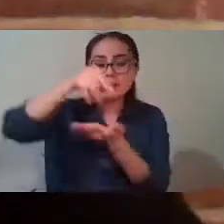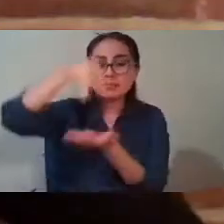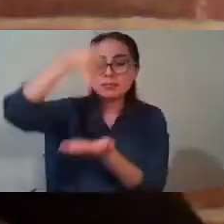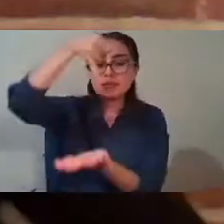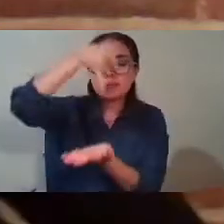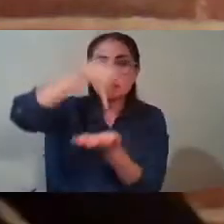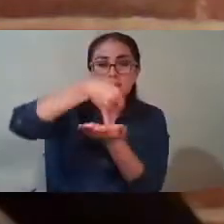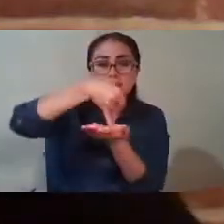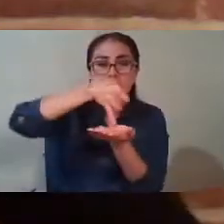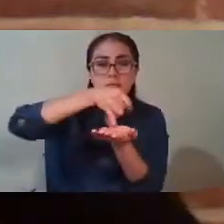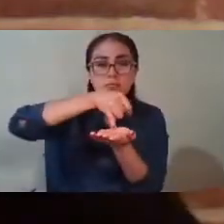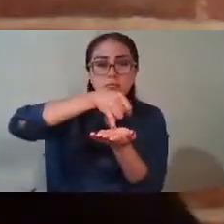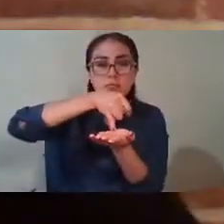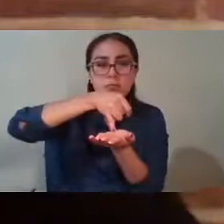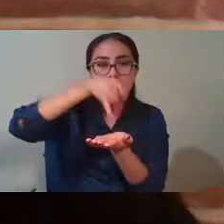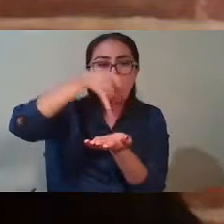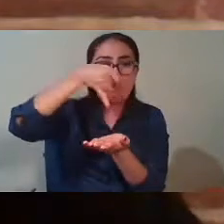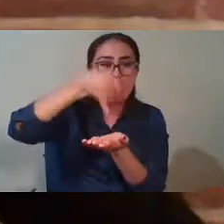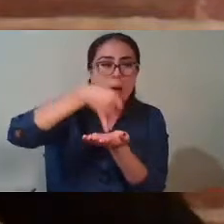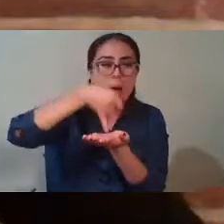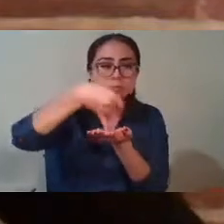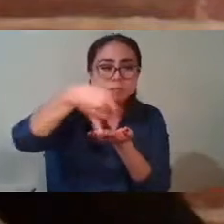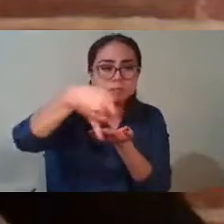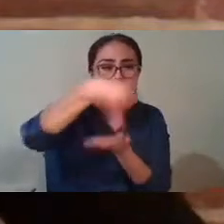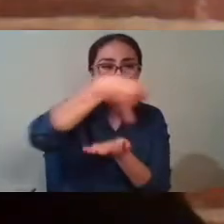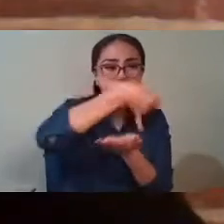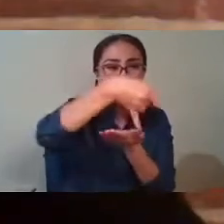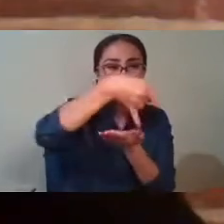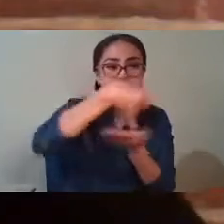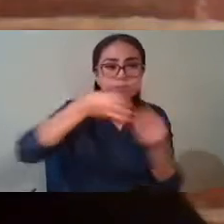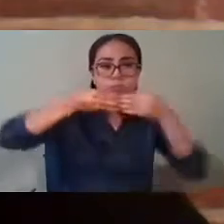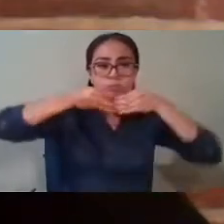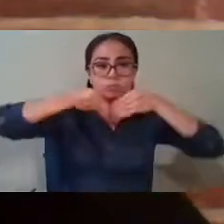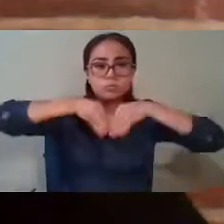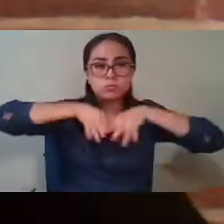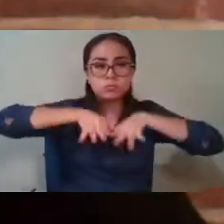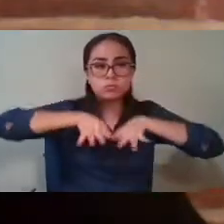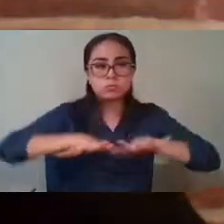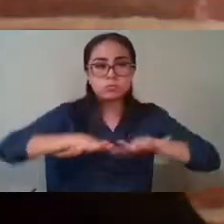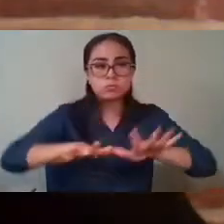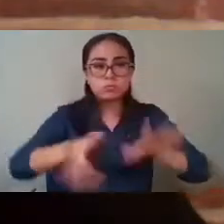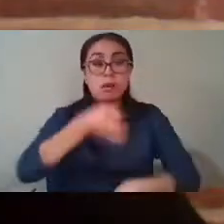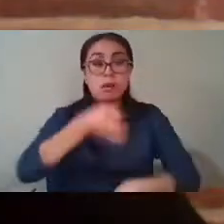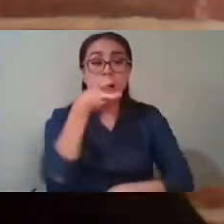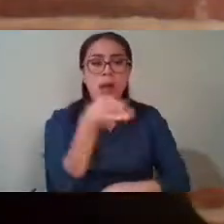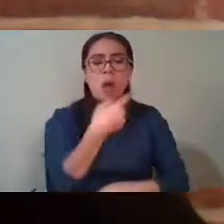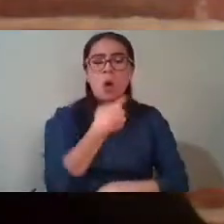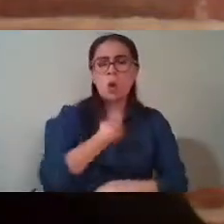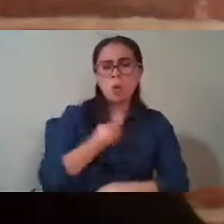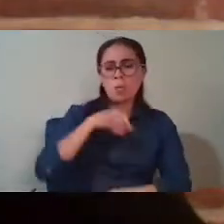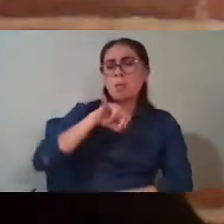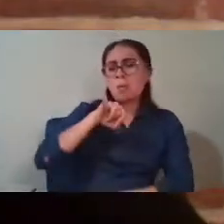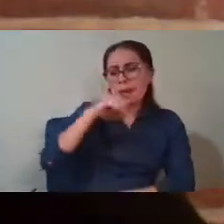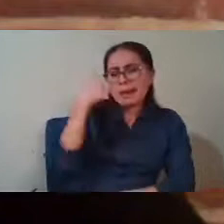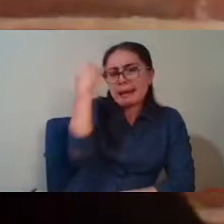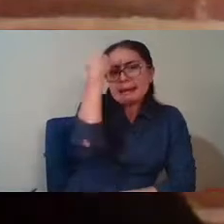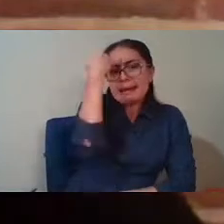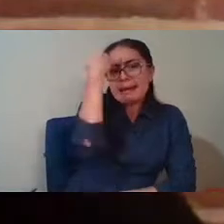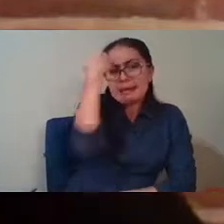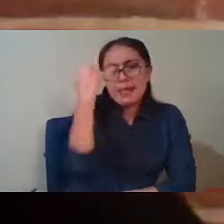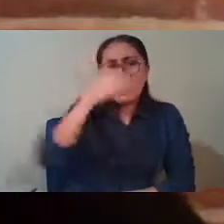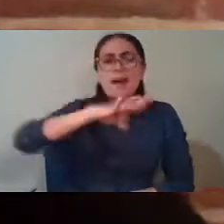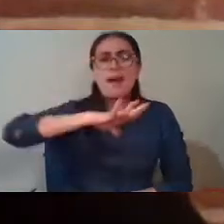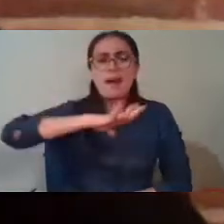cuando es fértil. Es la sensación. En algún momento lo voy a plantar y va a dar